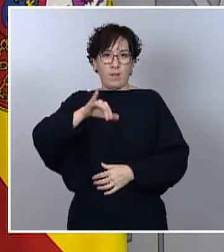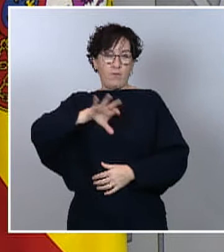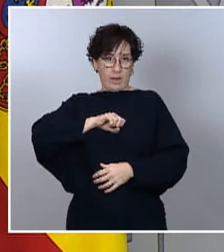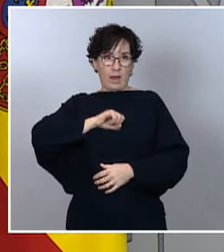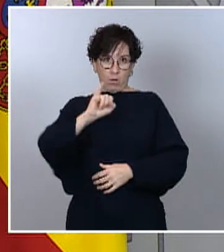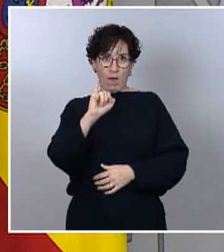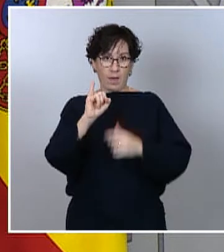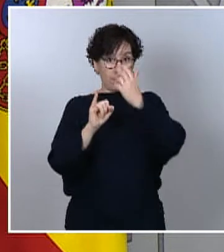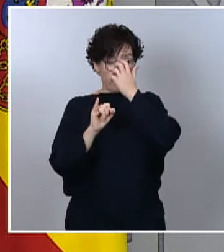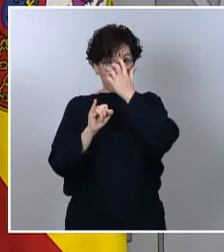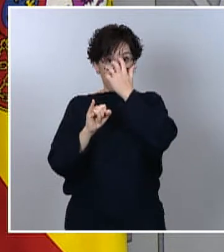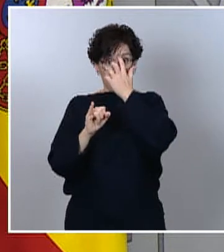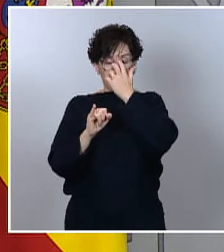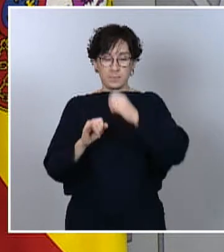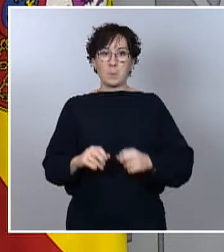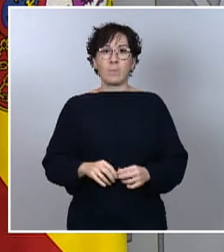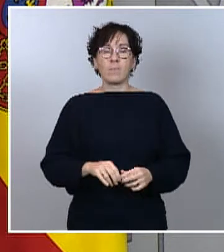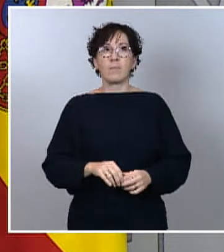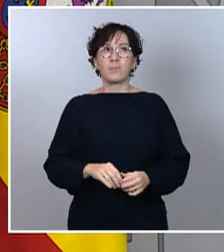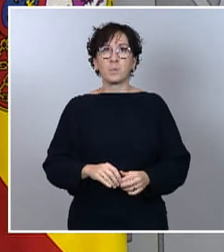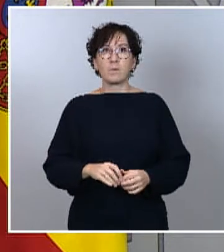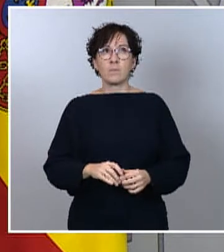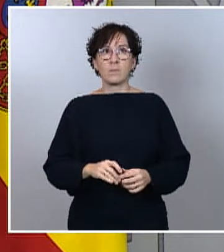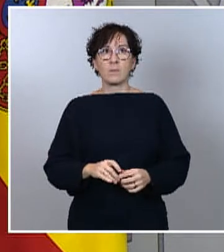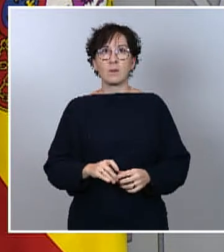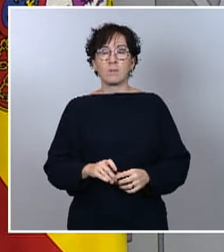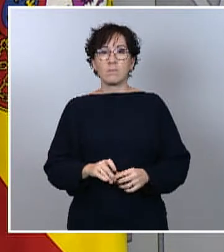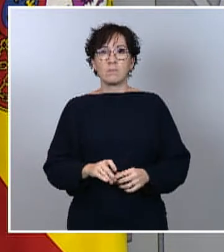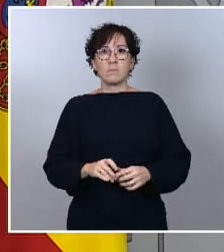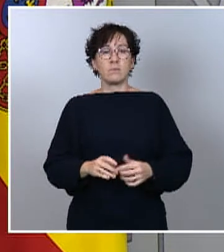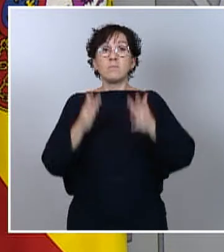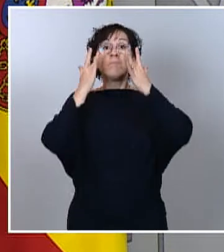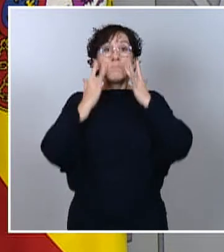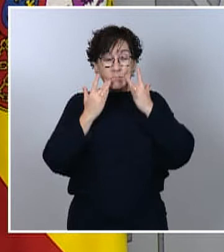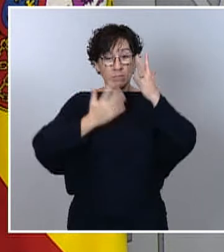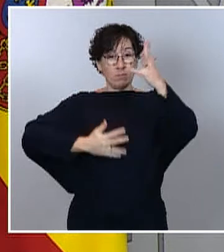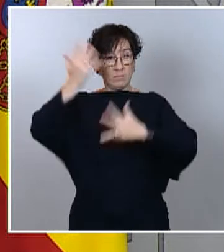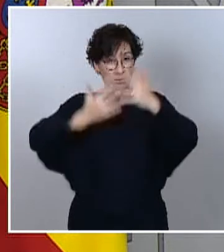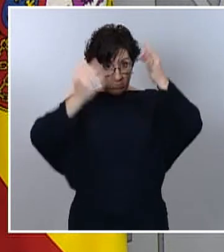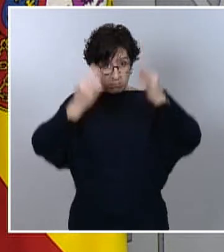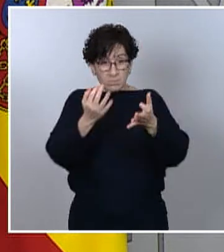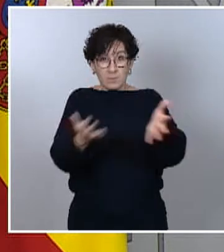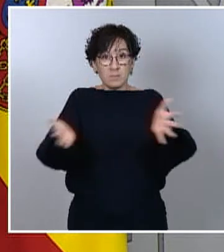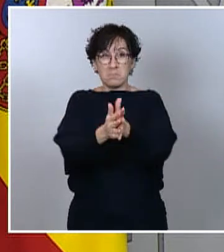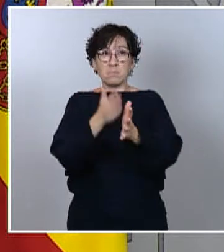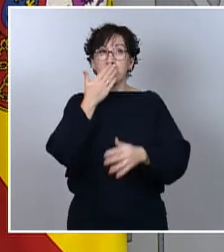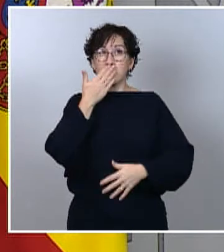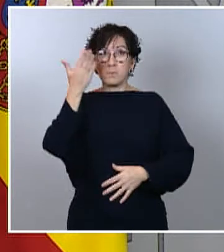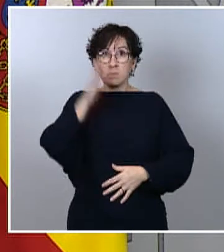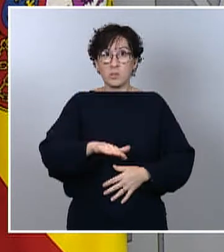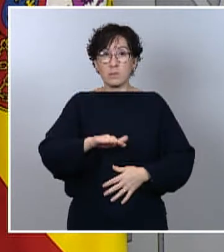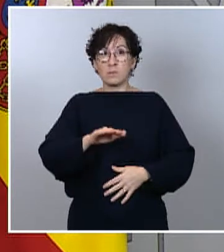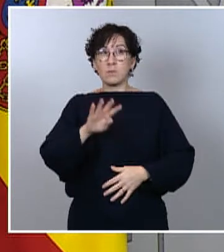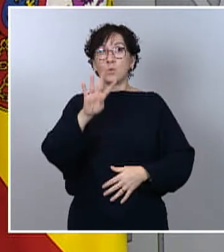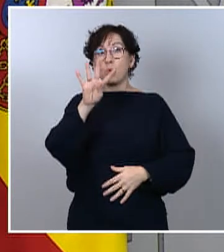habría contagiado. En números absolutos, estamos hablando de aproximadamente